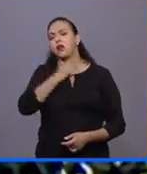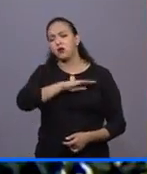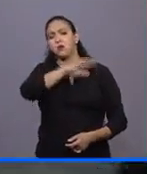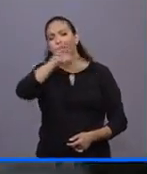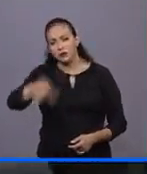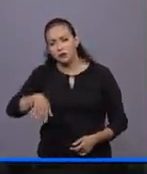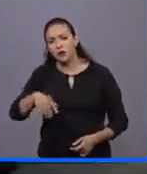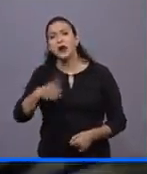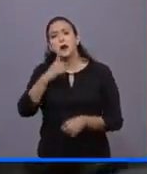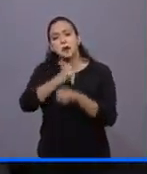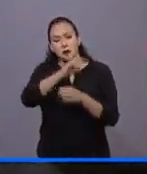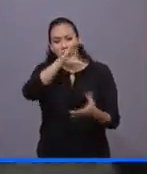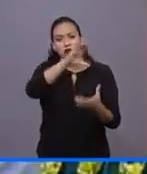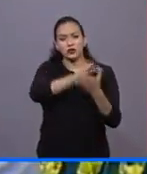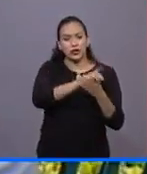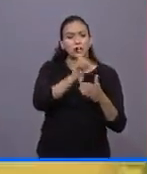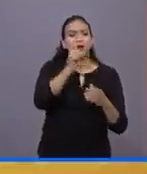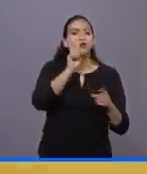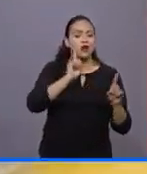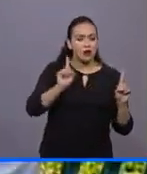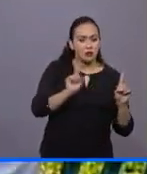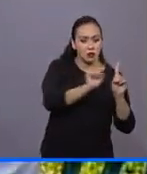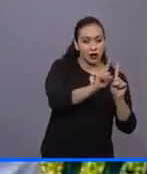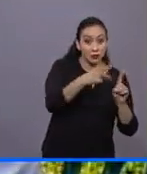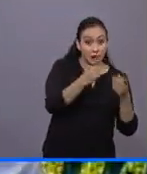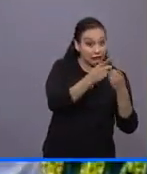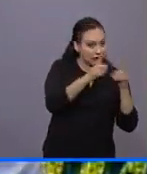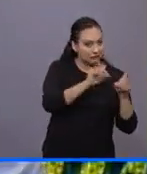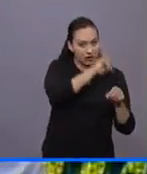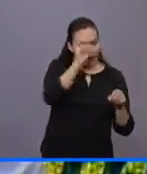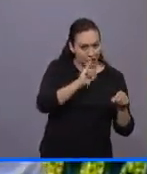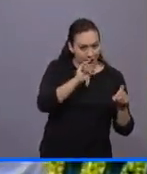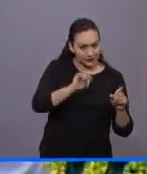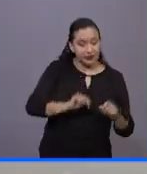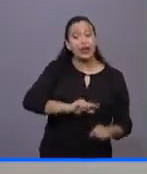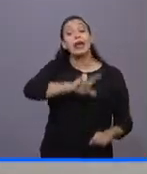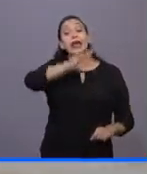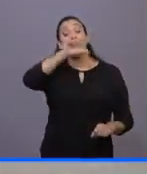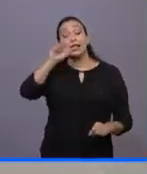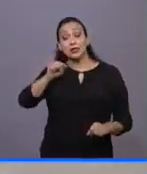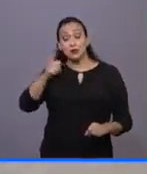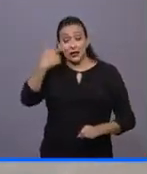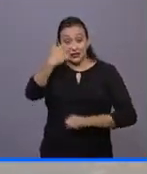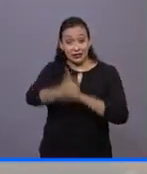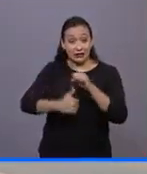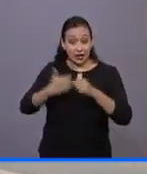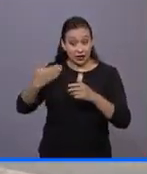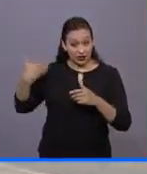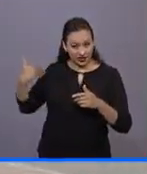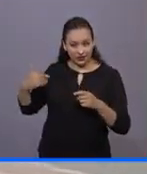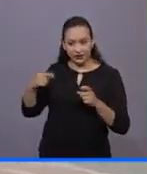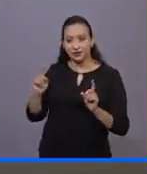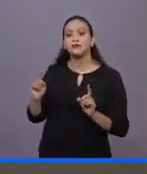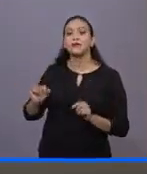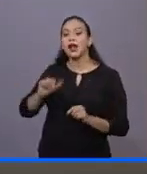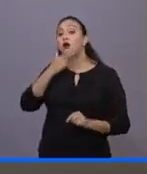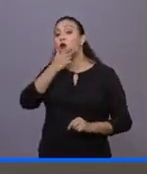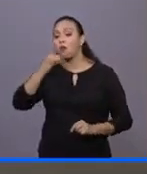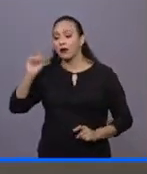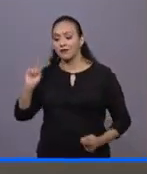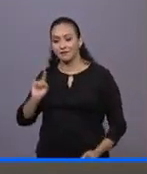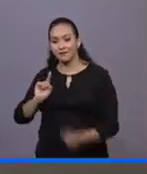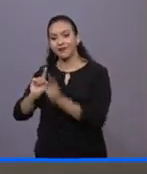una mujer sin haber nunca roto dicho vínculo, mientras que en los últimos 7 años mantuvo una relación